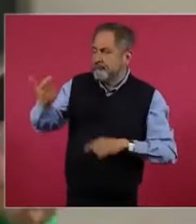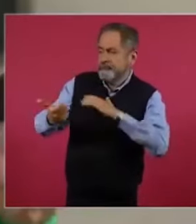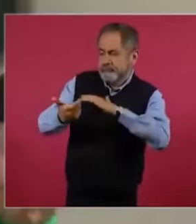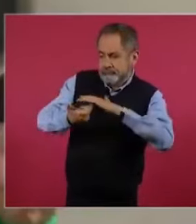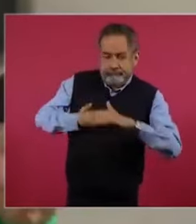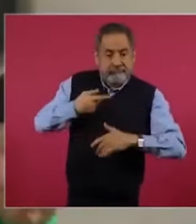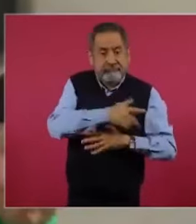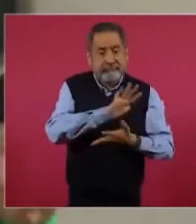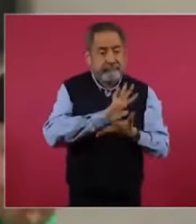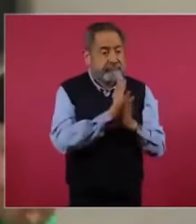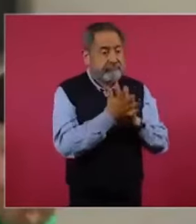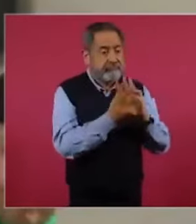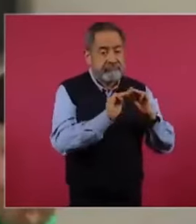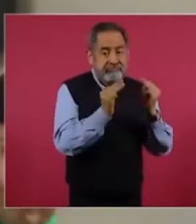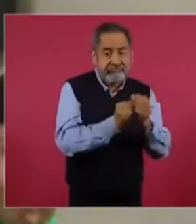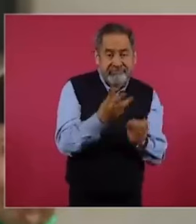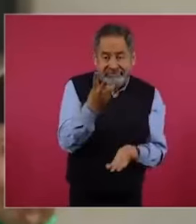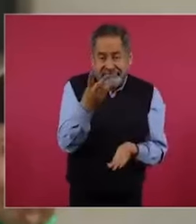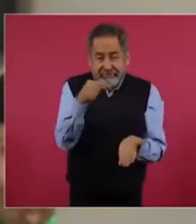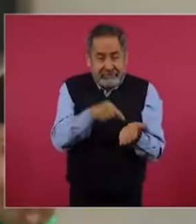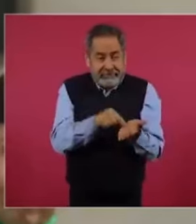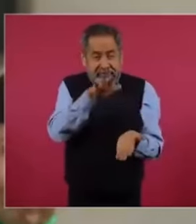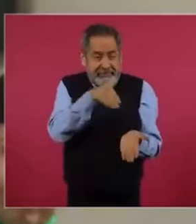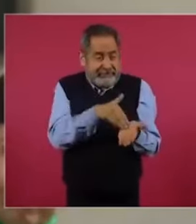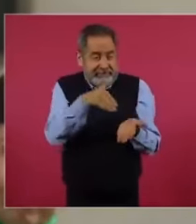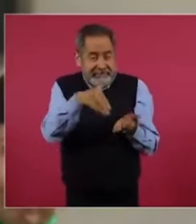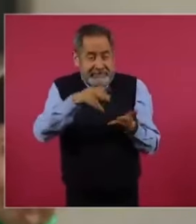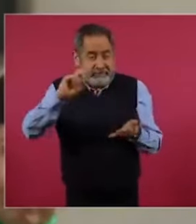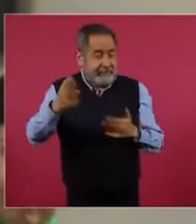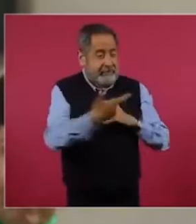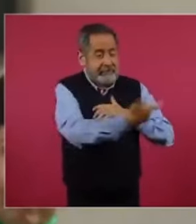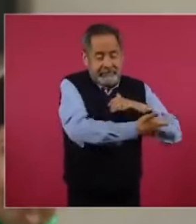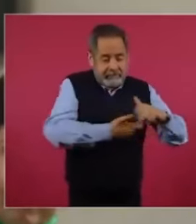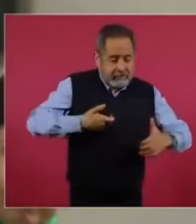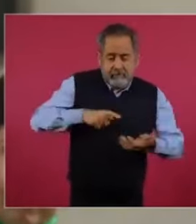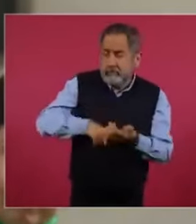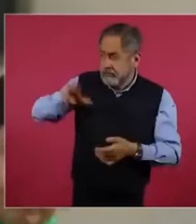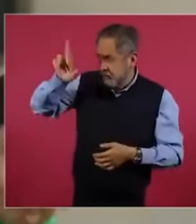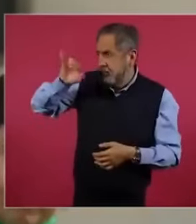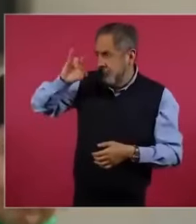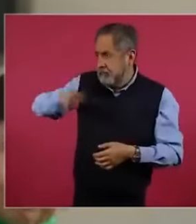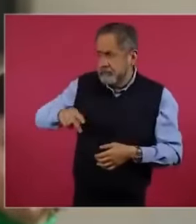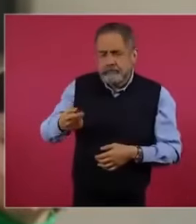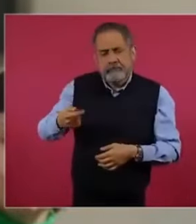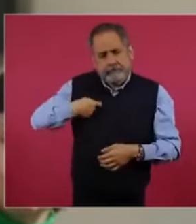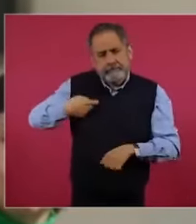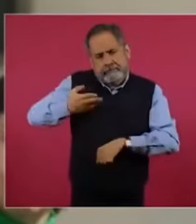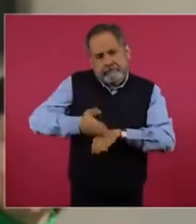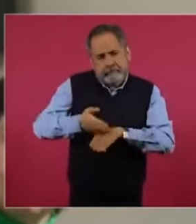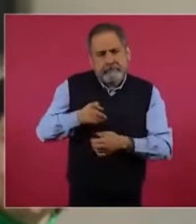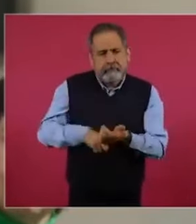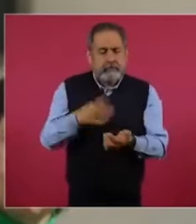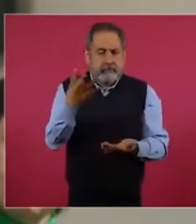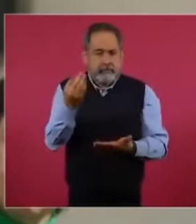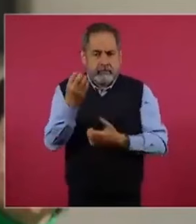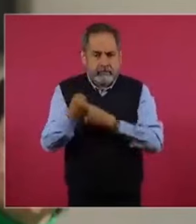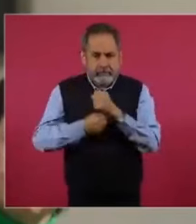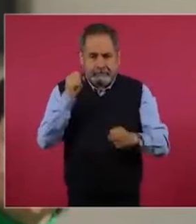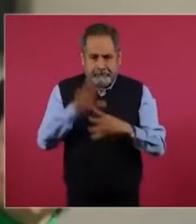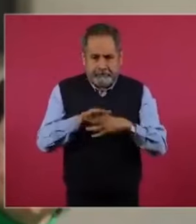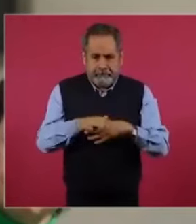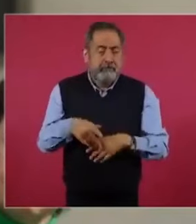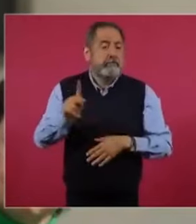en garantizar un México más justo y seguro para todas y todos invito a todas y todos a seguir de cerca las acciones y